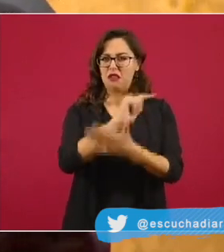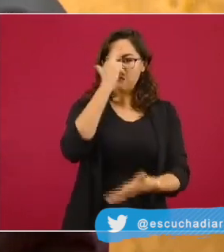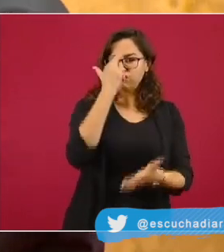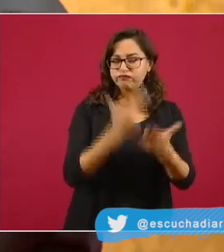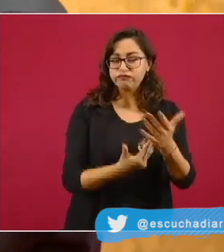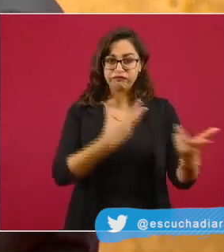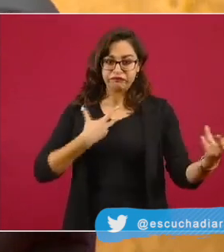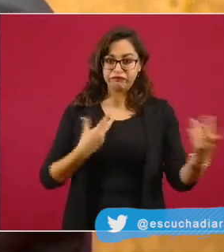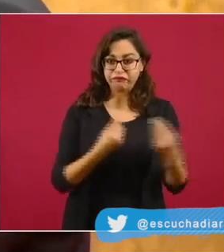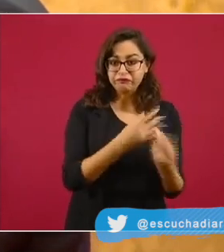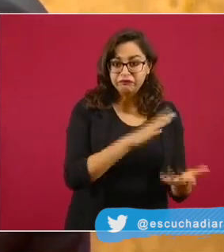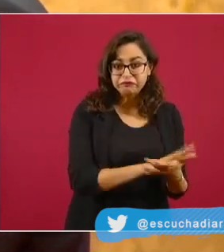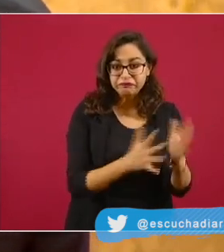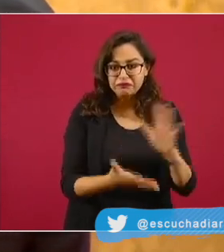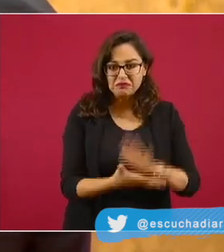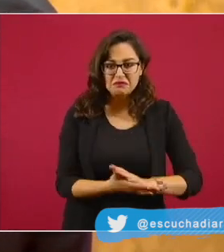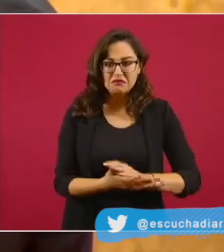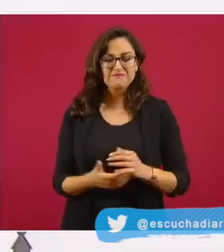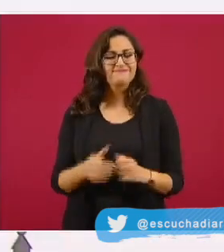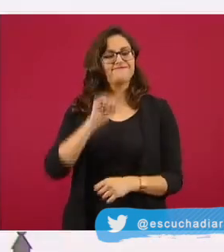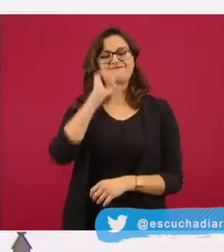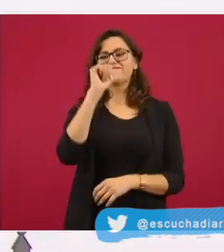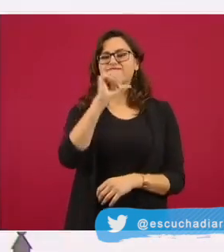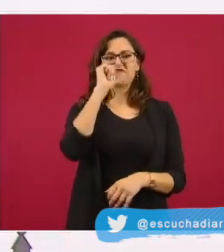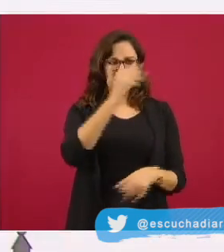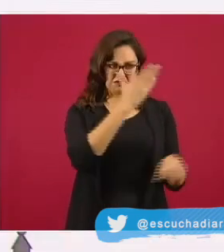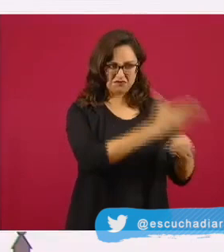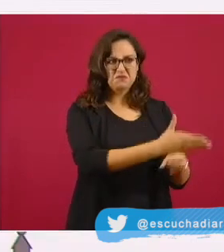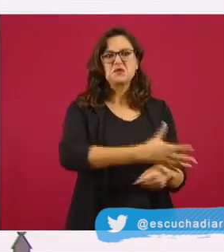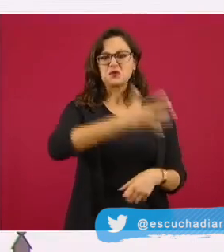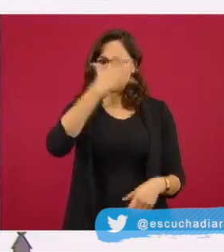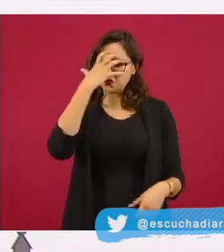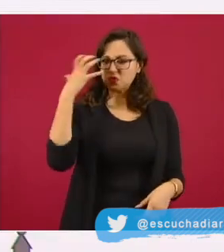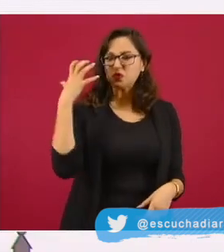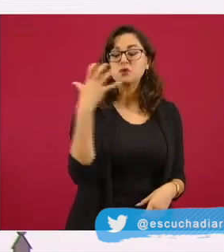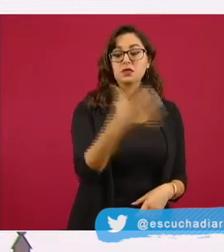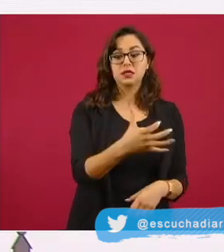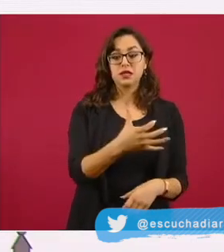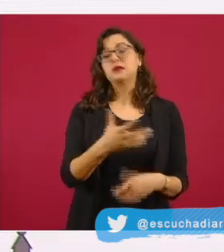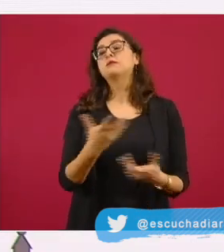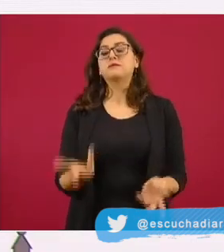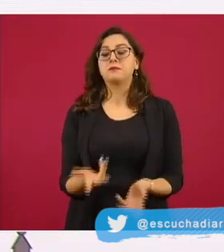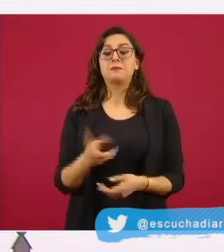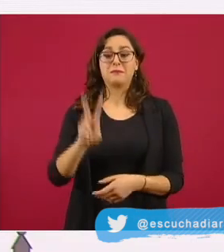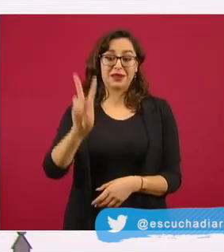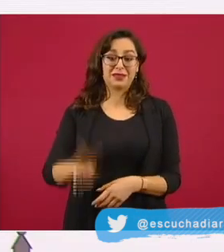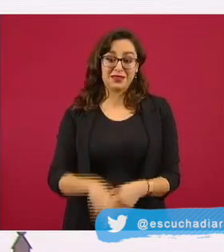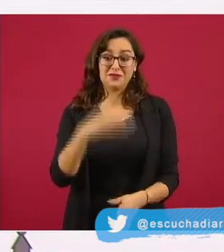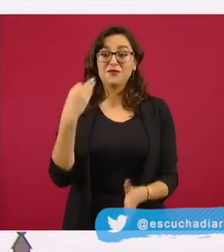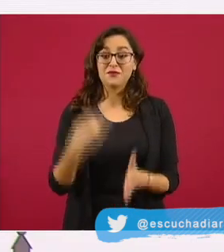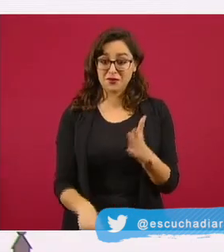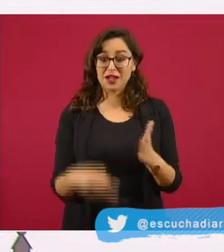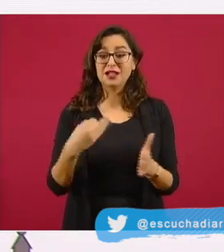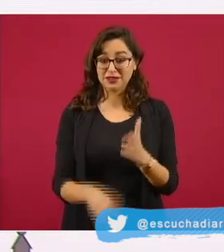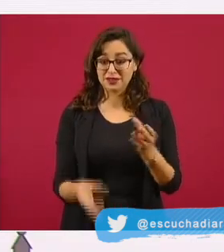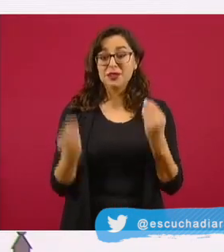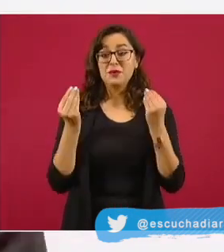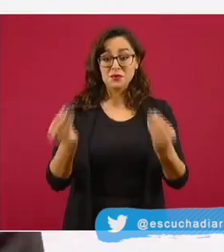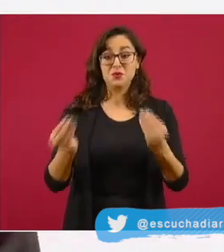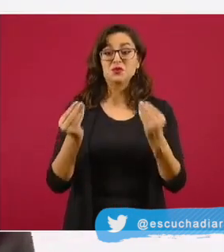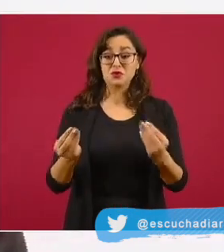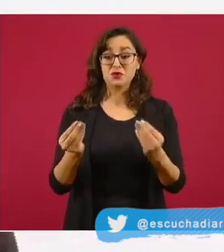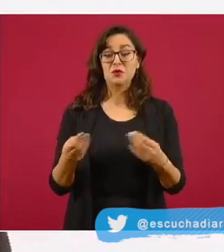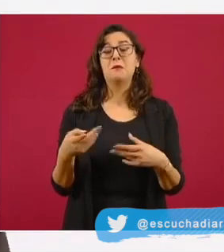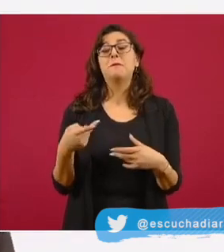para pacificar al país, sostenemos con hechos que se revirtió la tendencia al